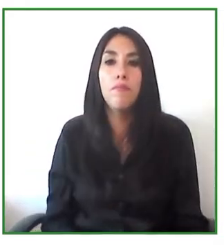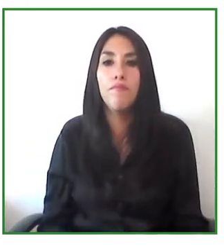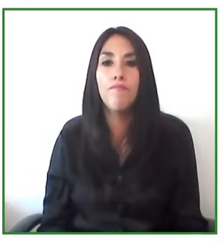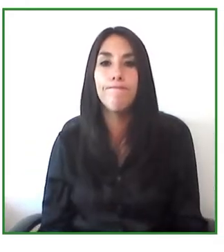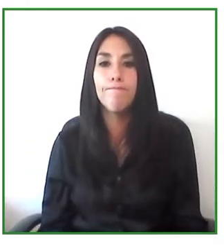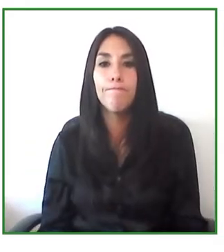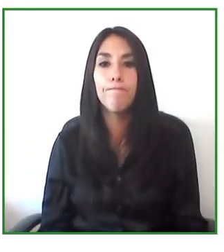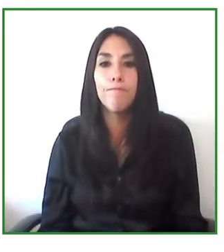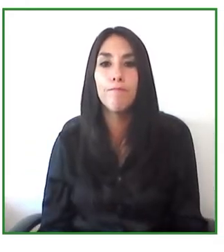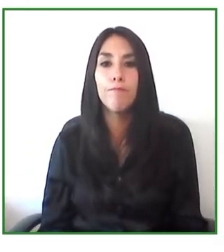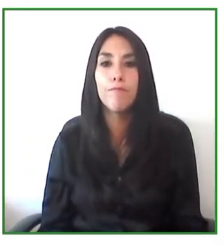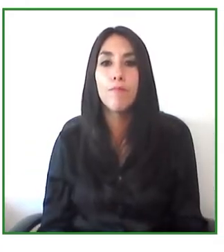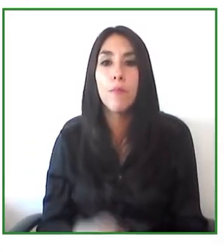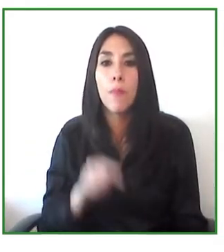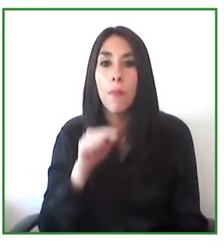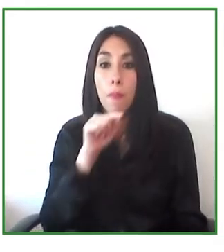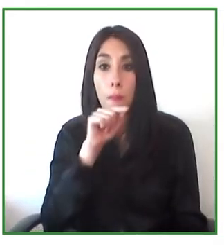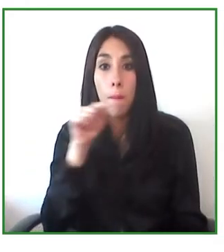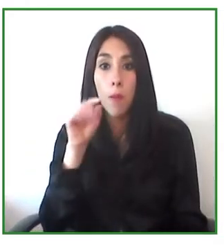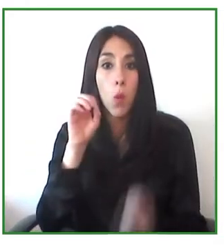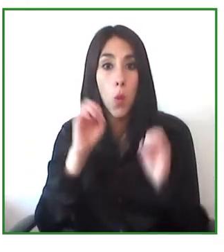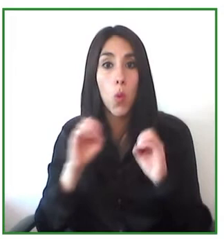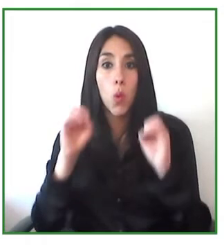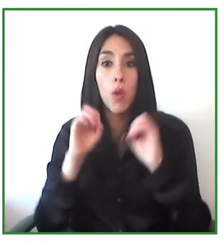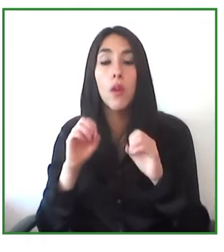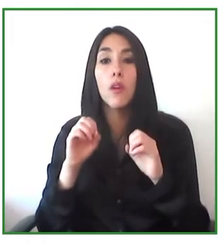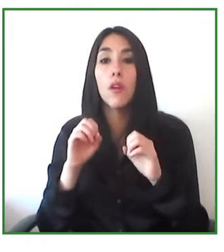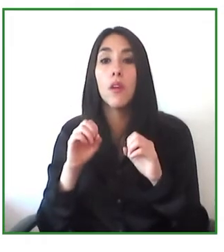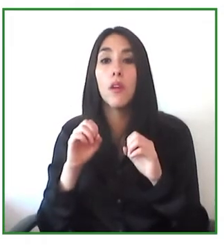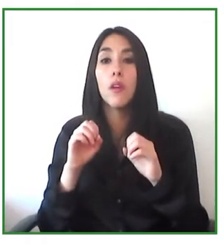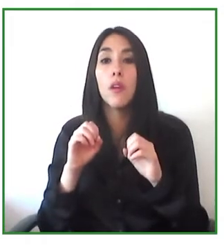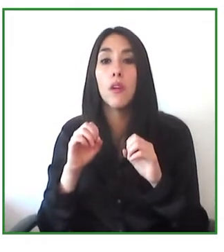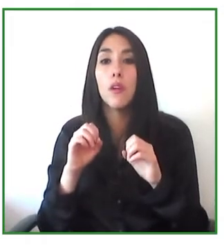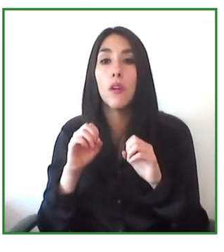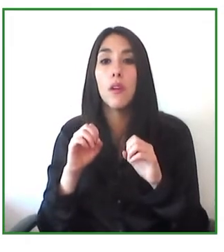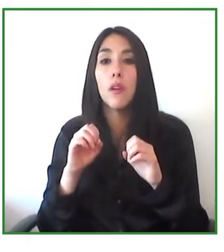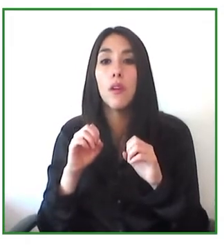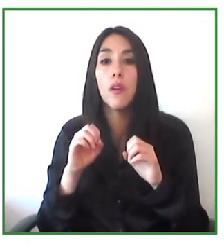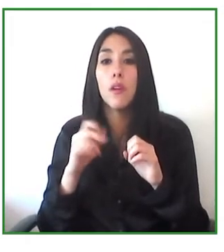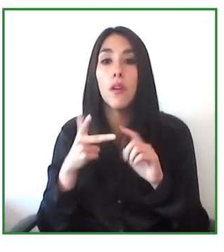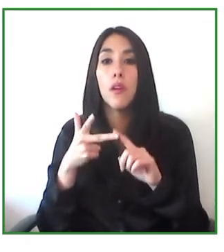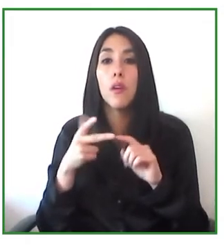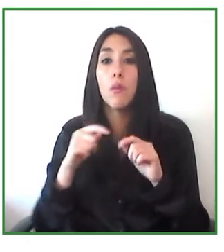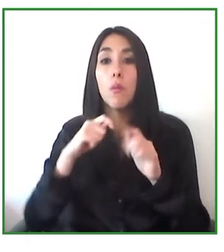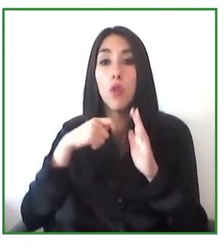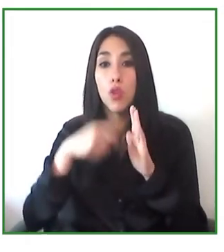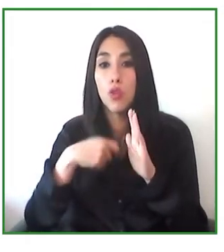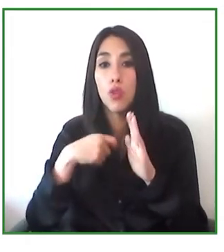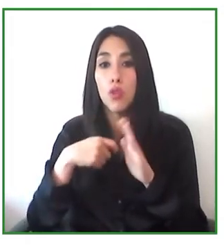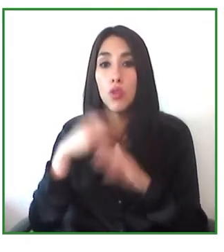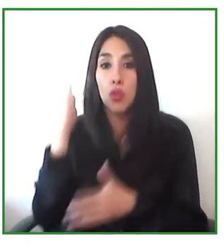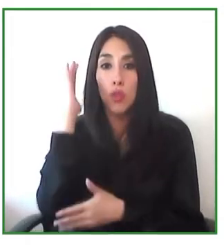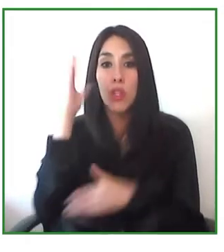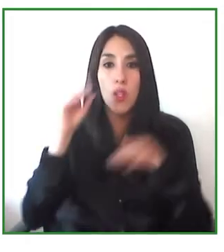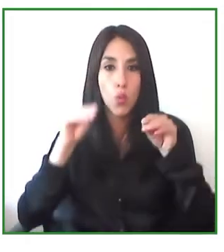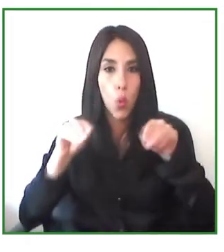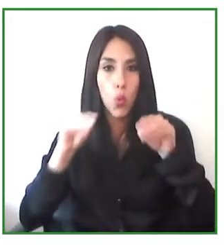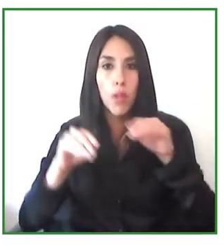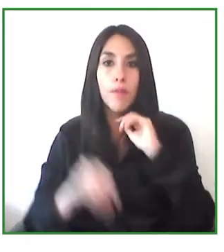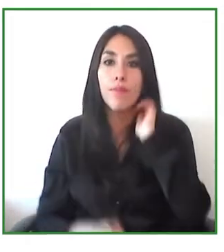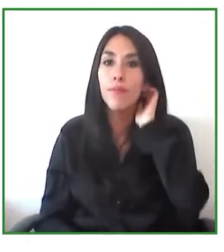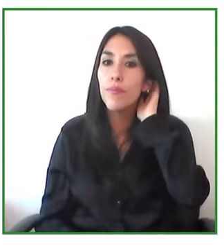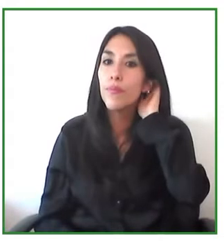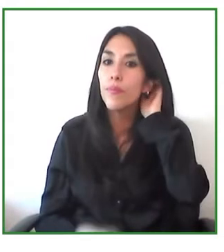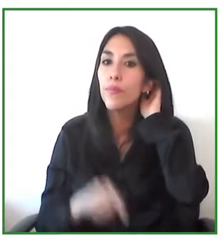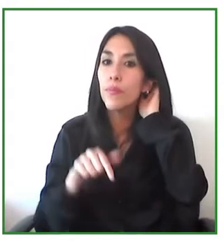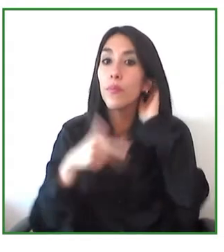en un principio, y el programa de capacitación, el cual por ahora tiene tres ramos, que son masoterapia, terapia